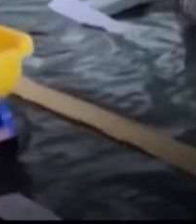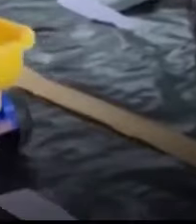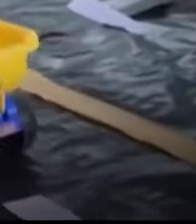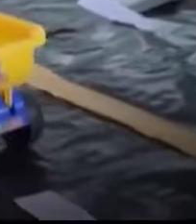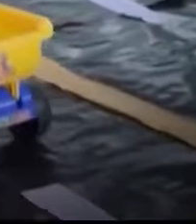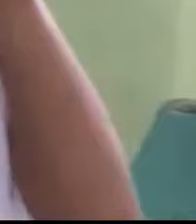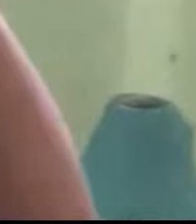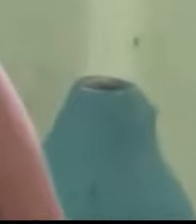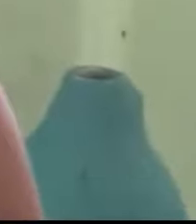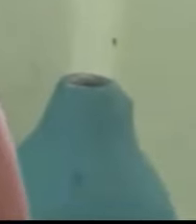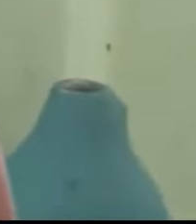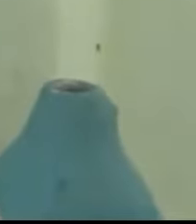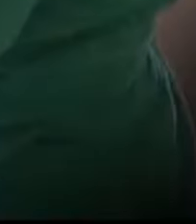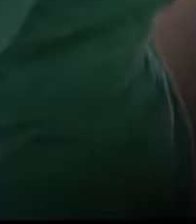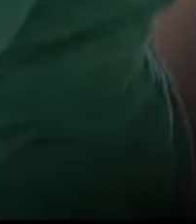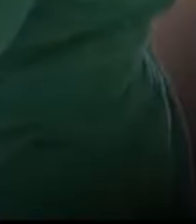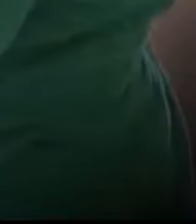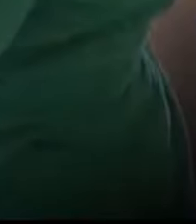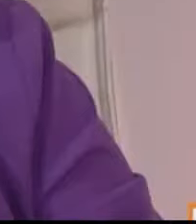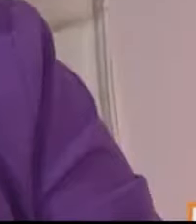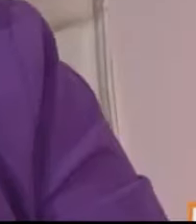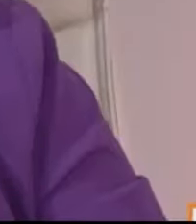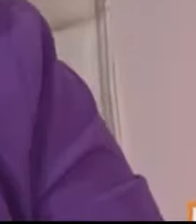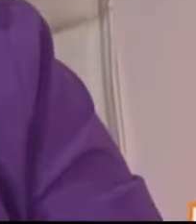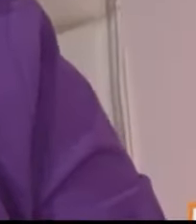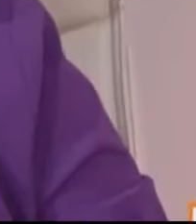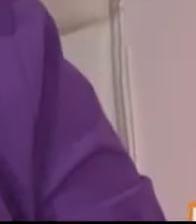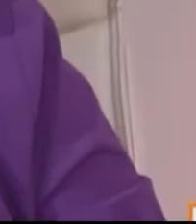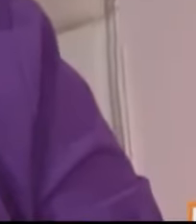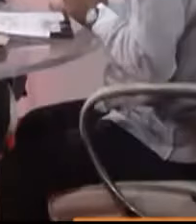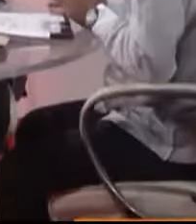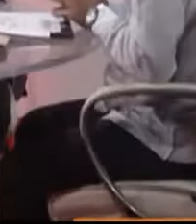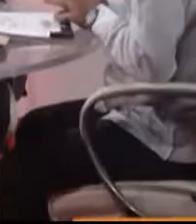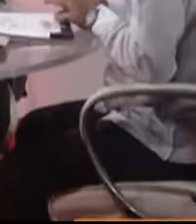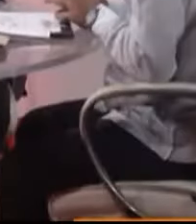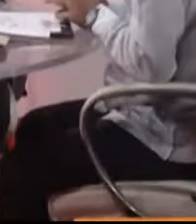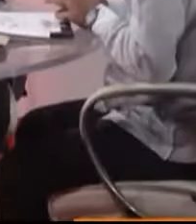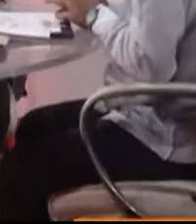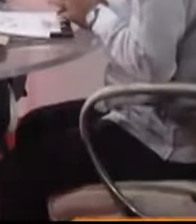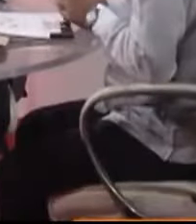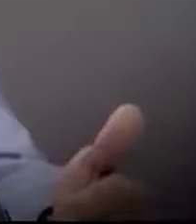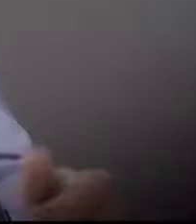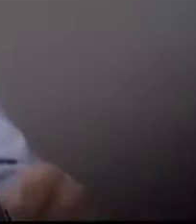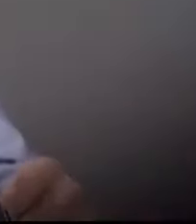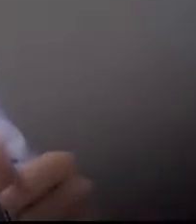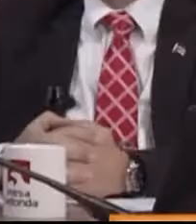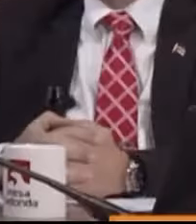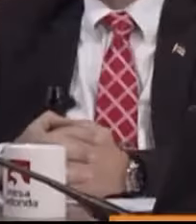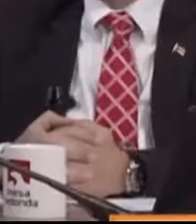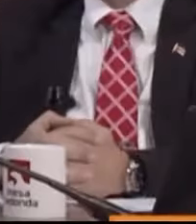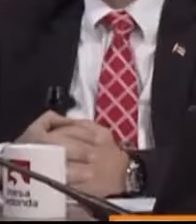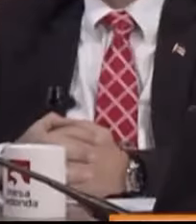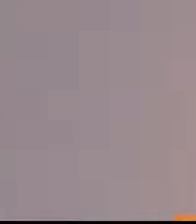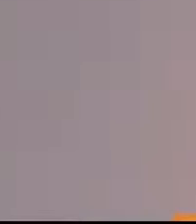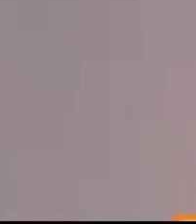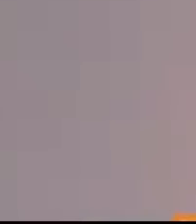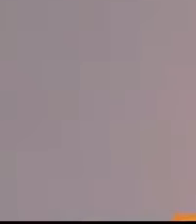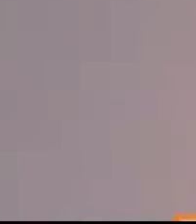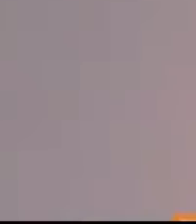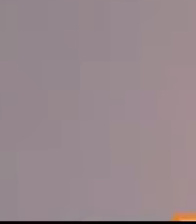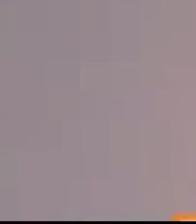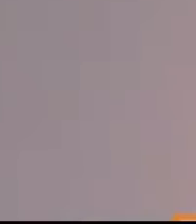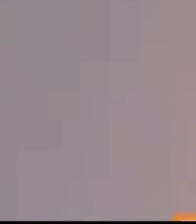importantes temas nacionales. Con la presencia de dirigentes del Estado y el gobierno, funcionarios, directivos del